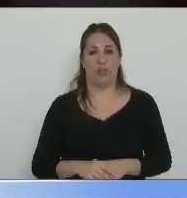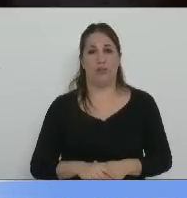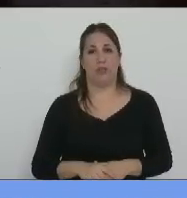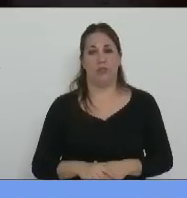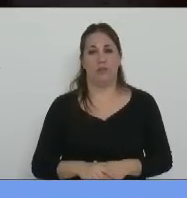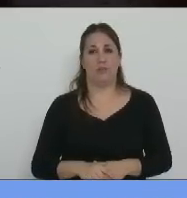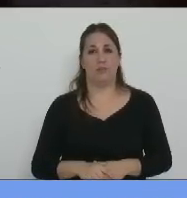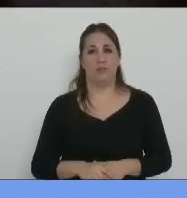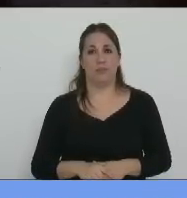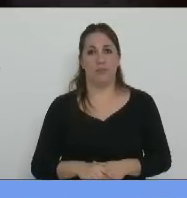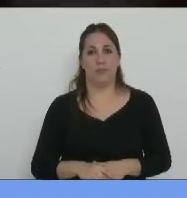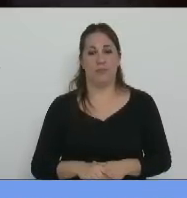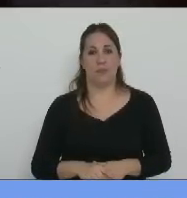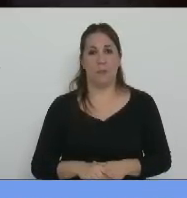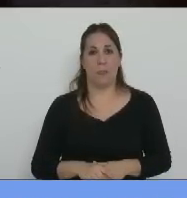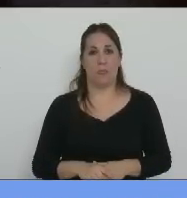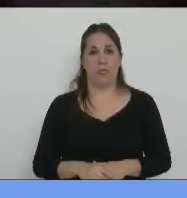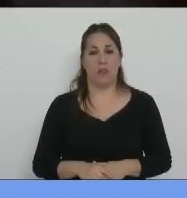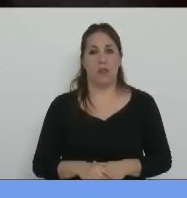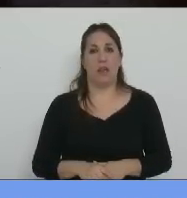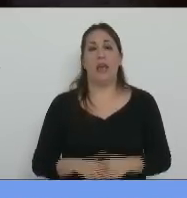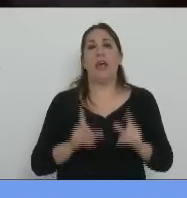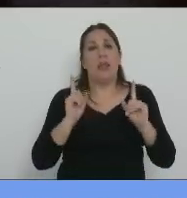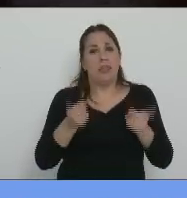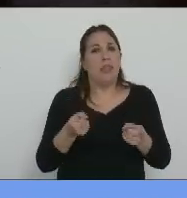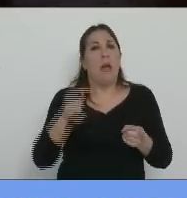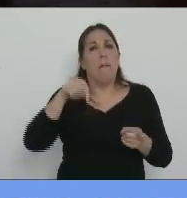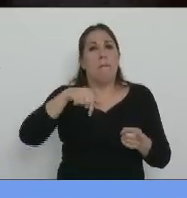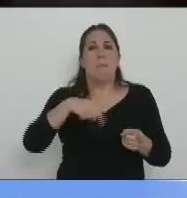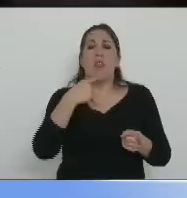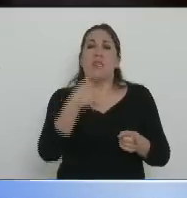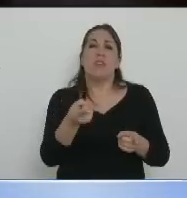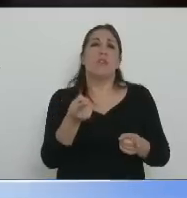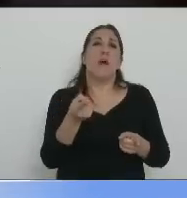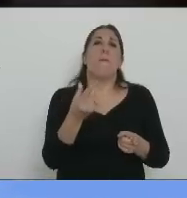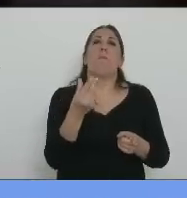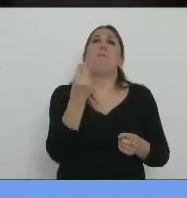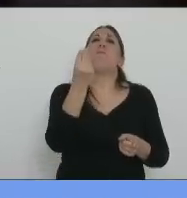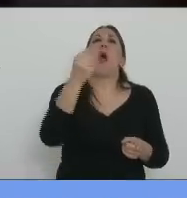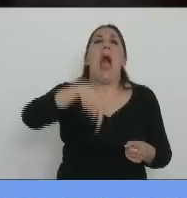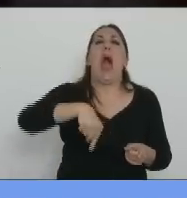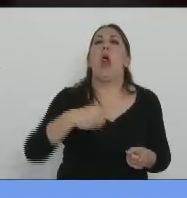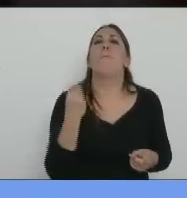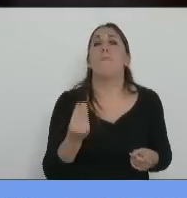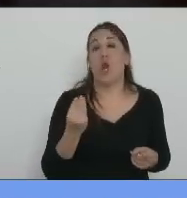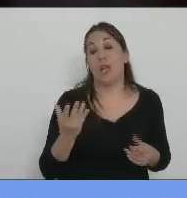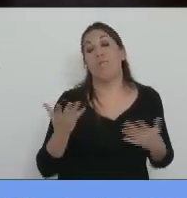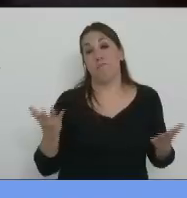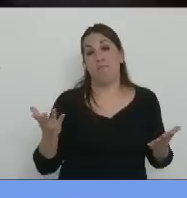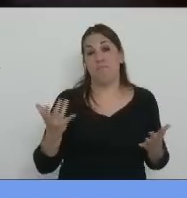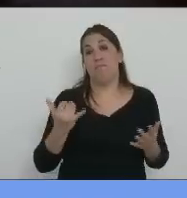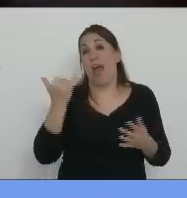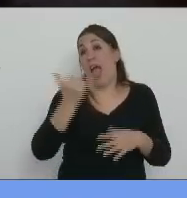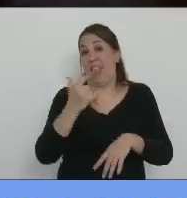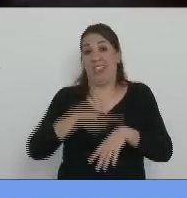también aquí se ha dicho porque ahora bueno porque ahora porque tenemos tiempo